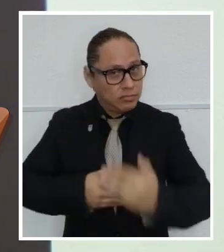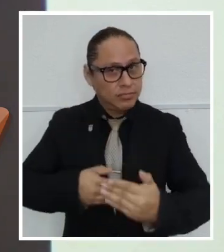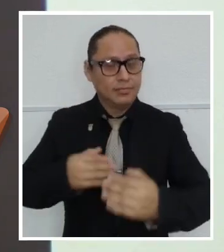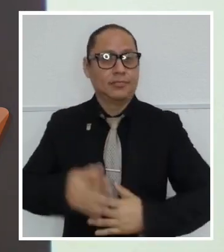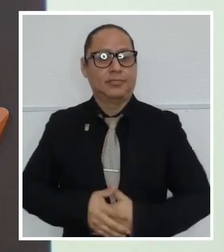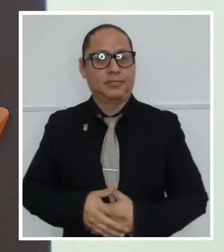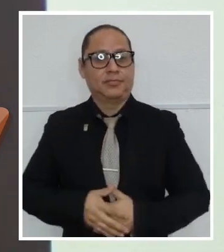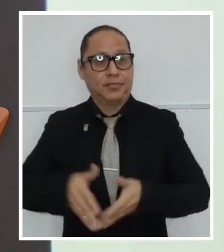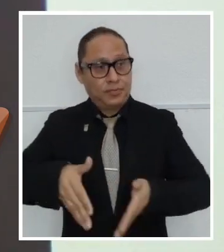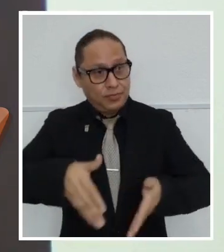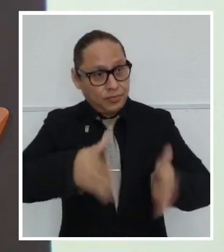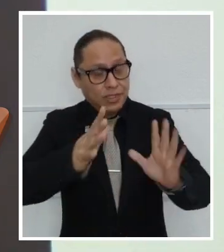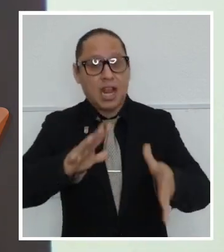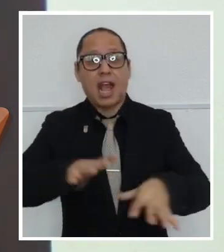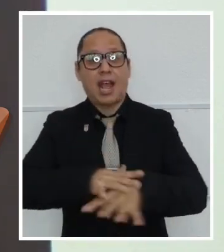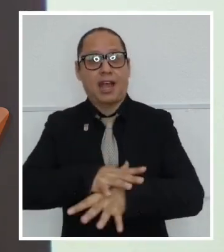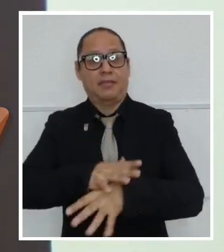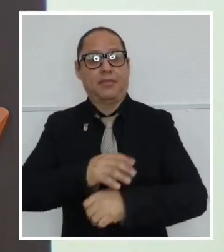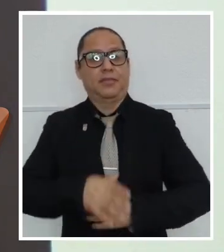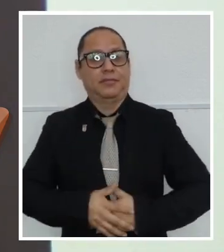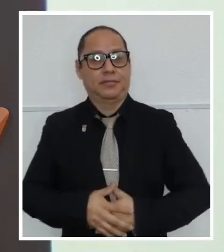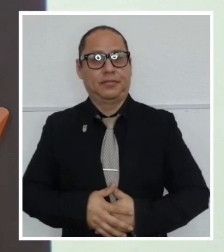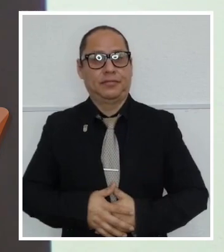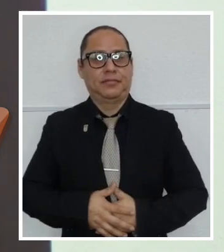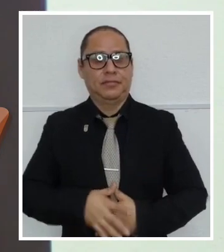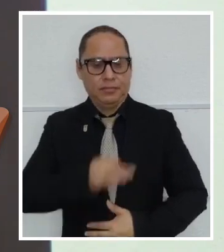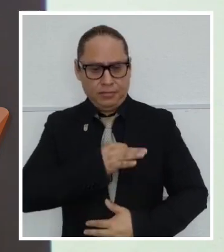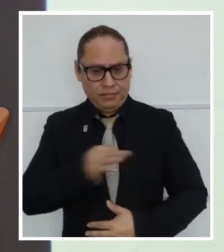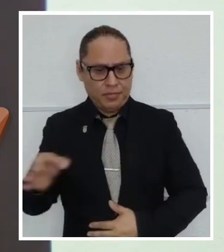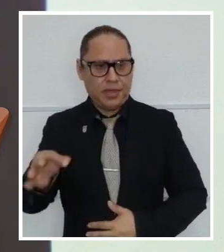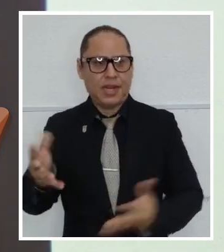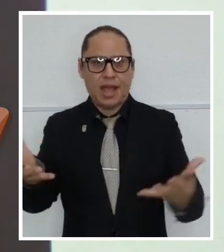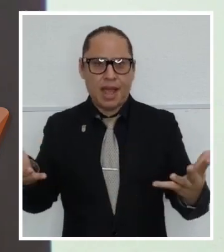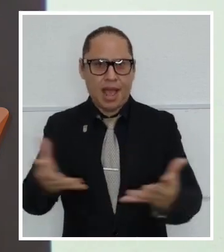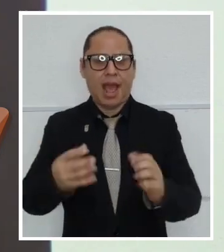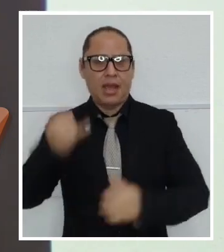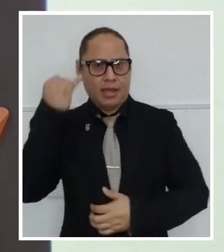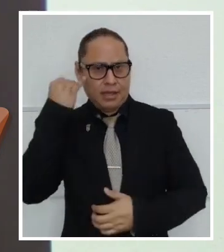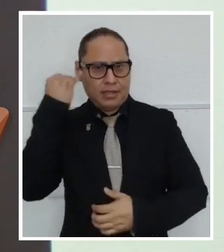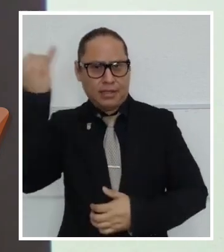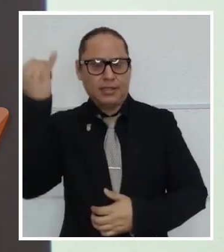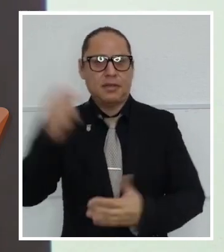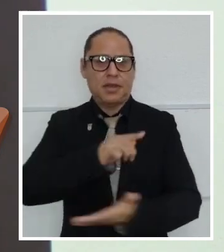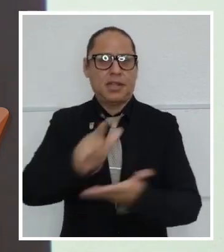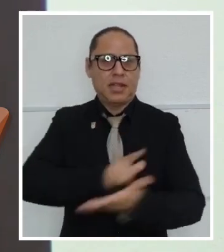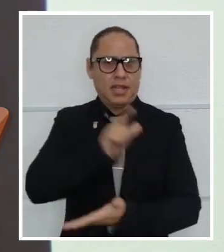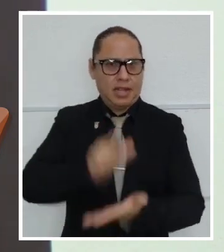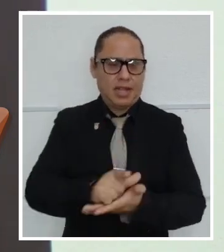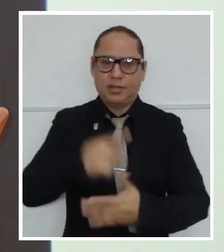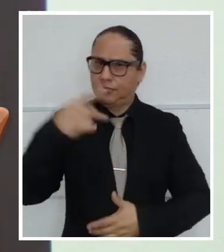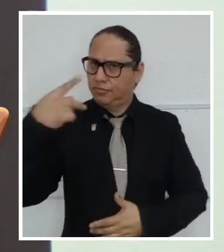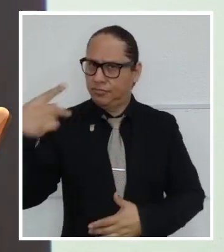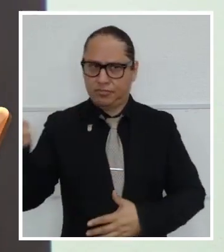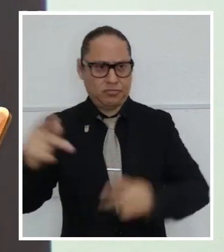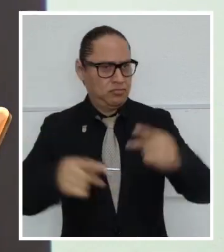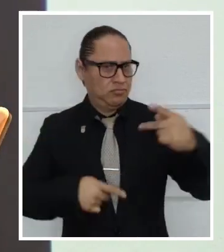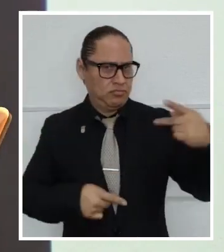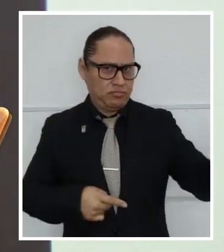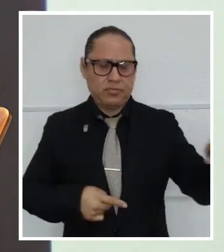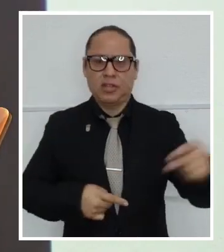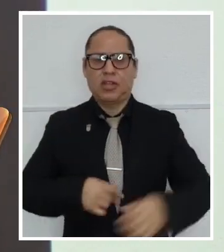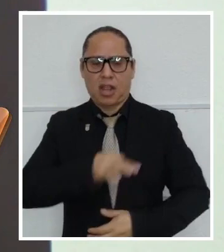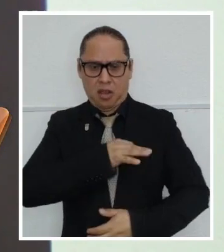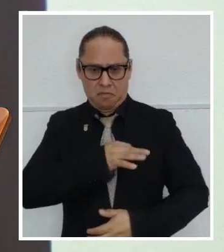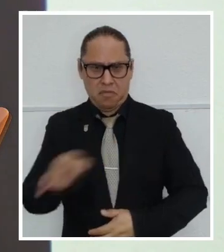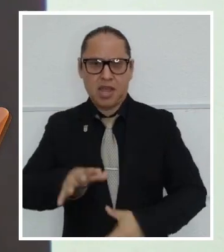el sendero de la transformación consigamos que nuestra iniciativa que desde nuestra trinchera marque esto un